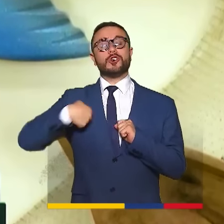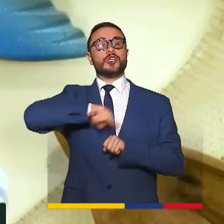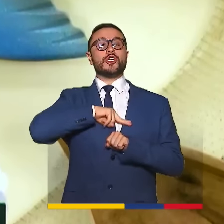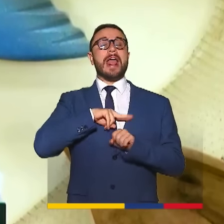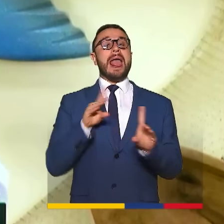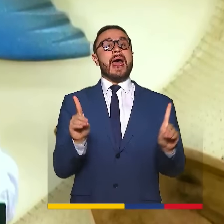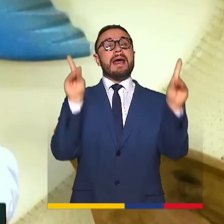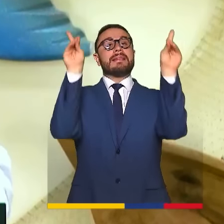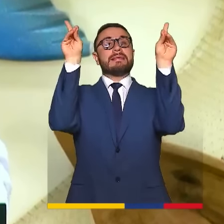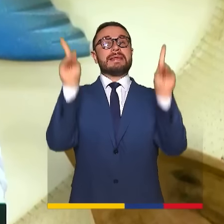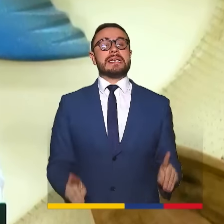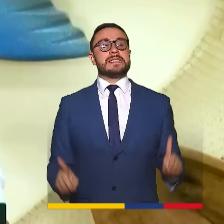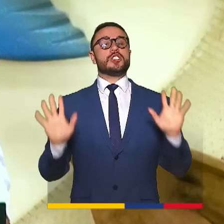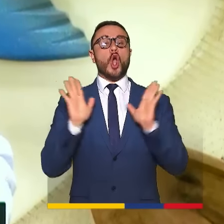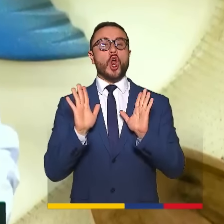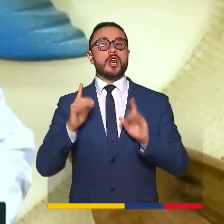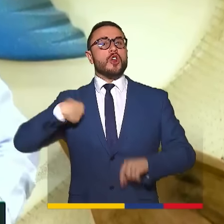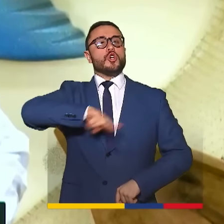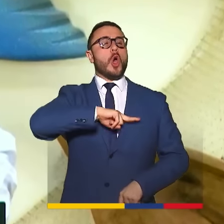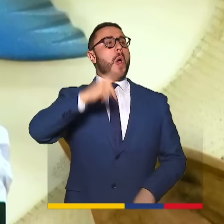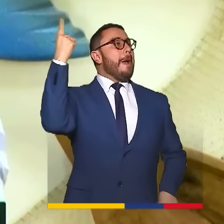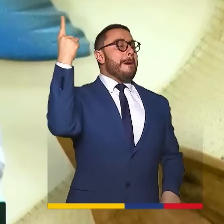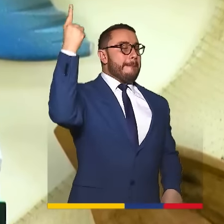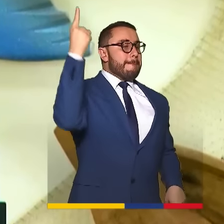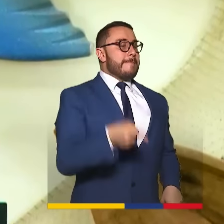tenían el privilegio de dictaminar